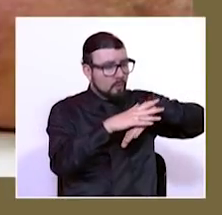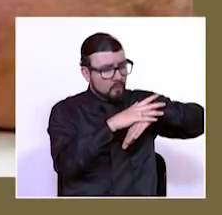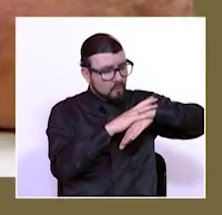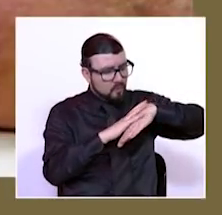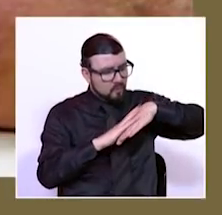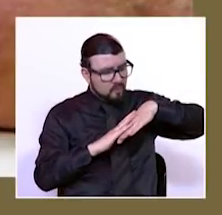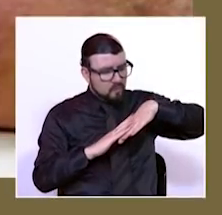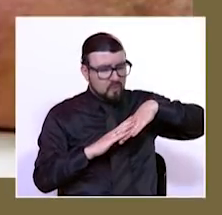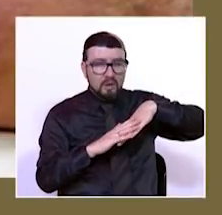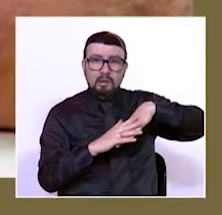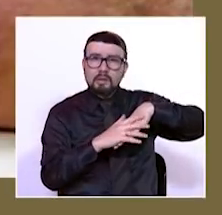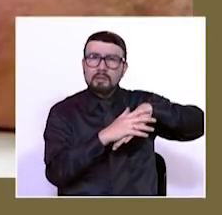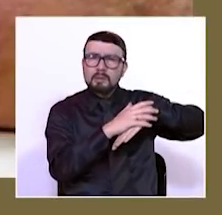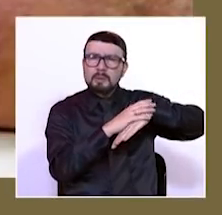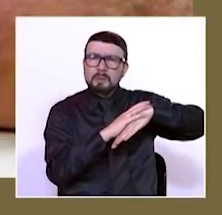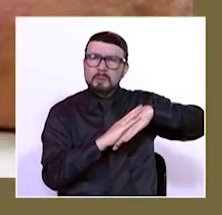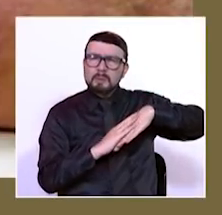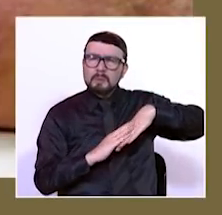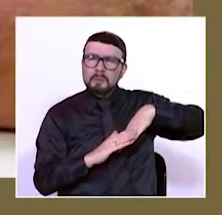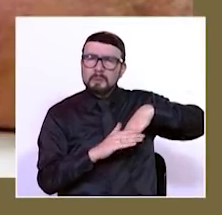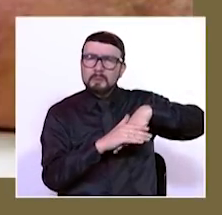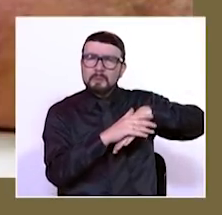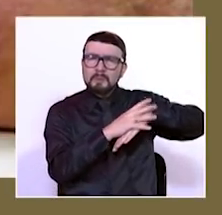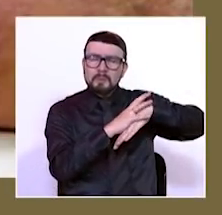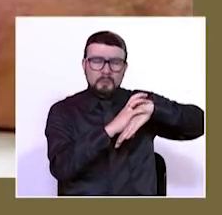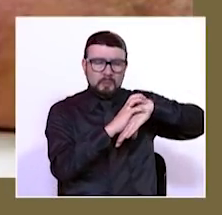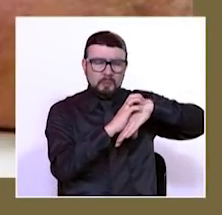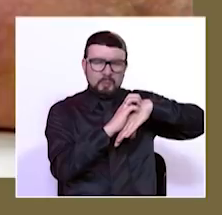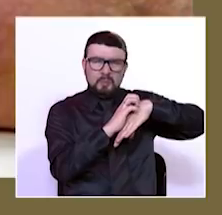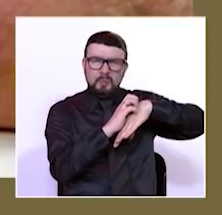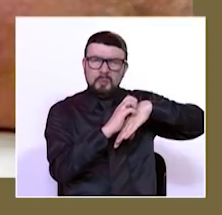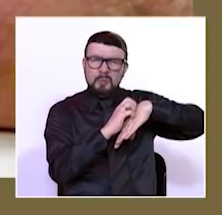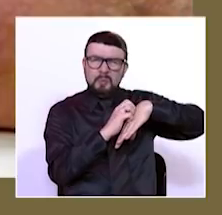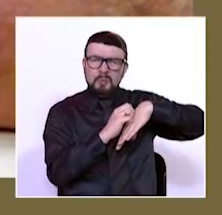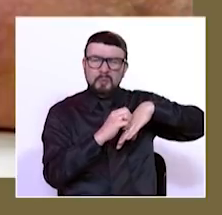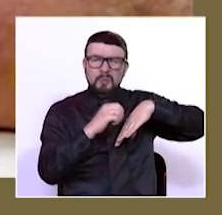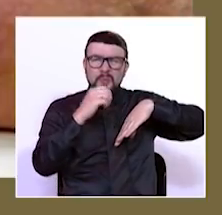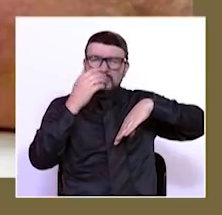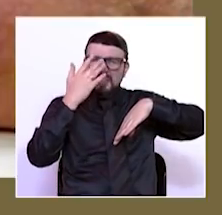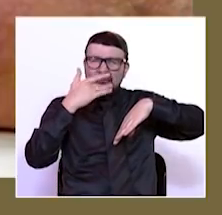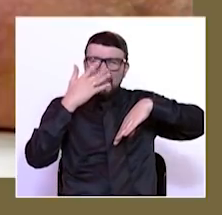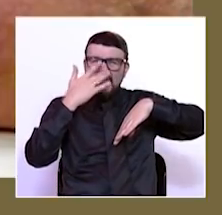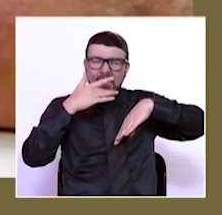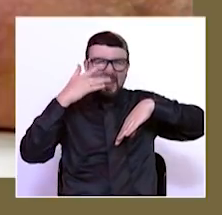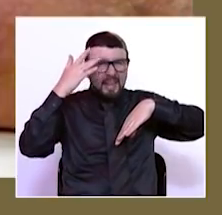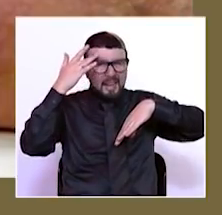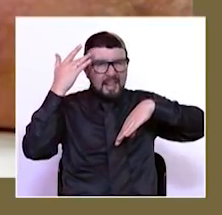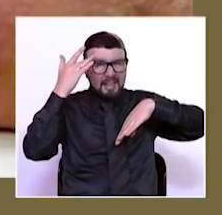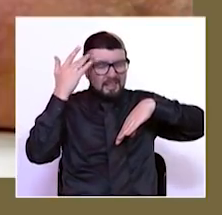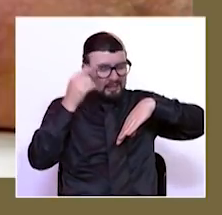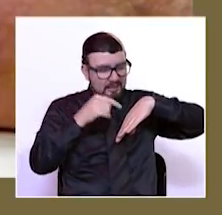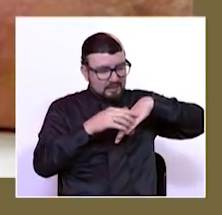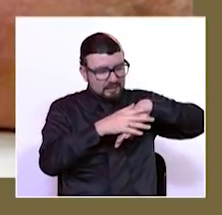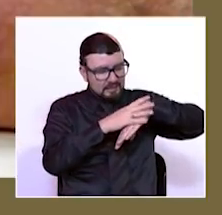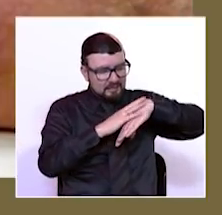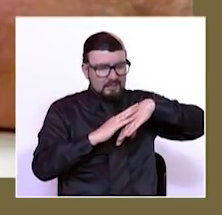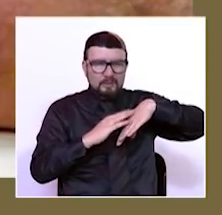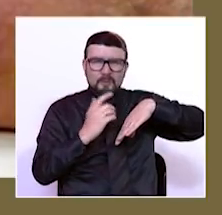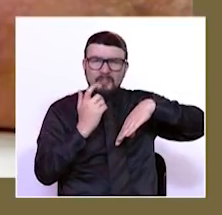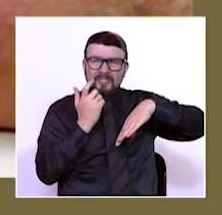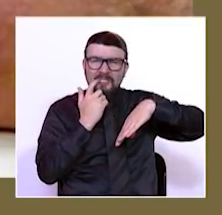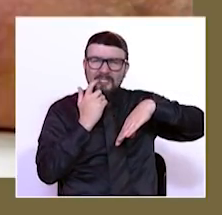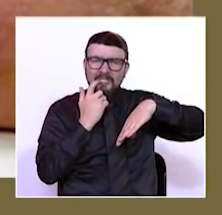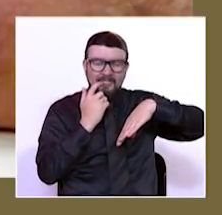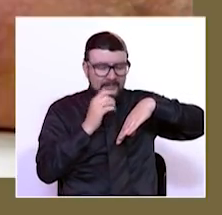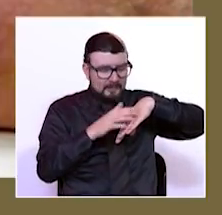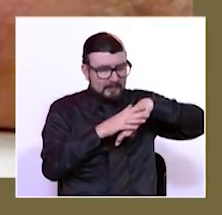se degenera la piel y se pone negra, acartonada, tiesa, comienza, como en